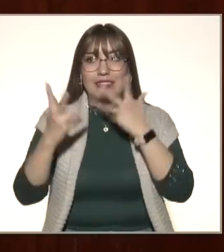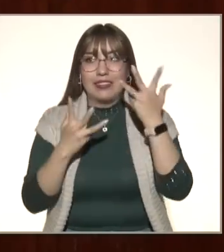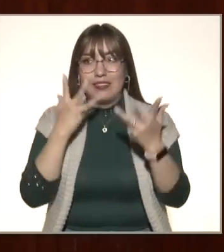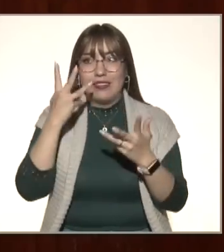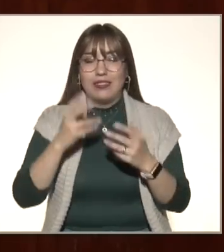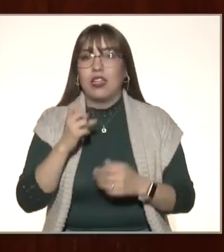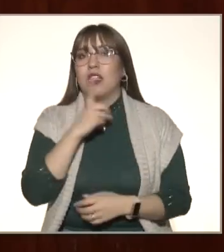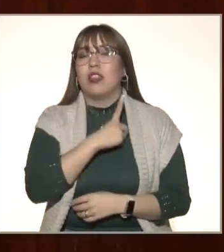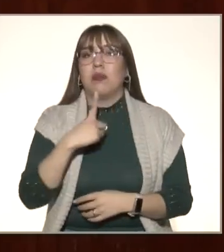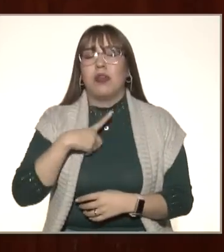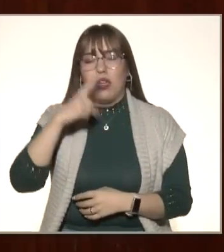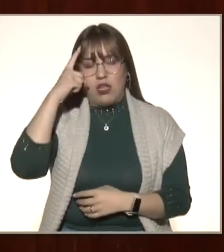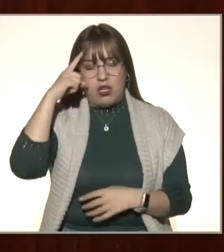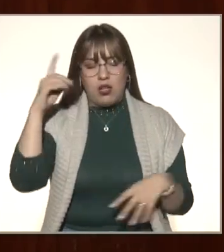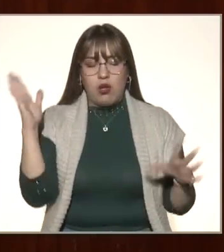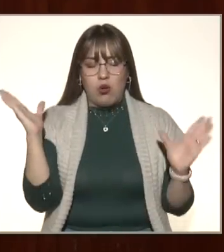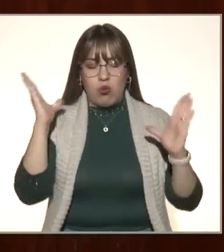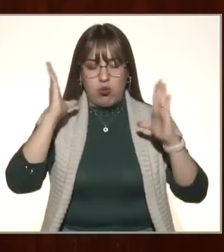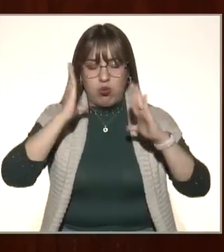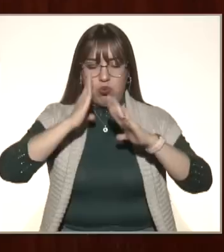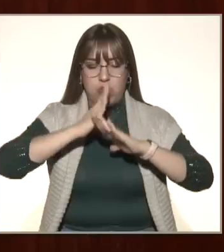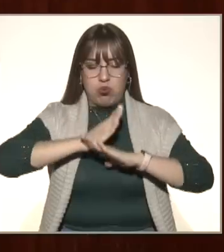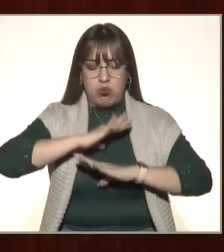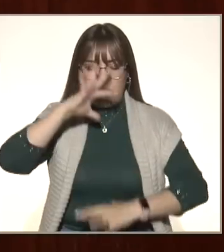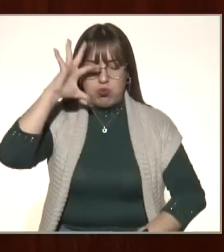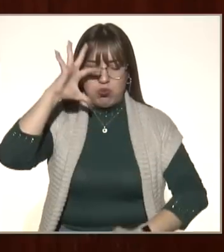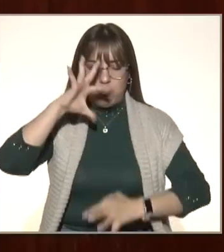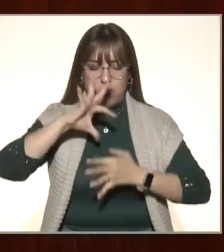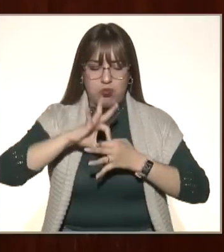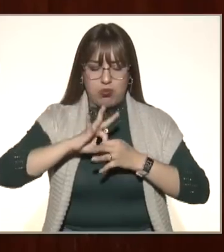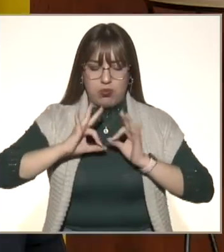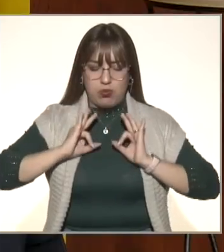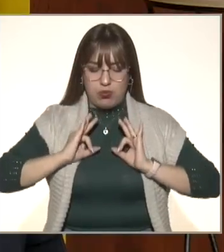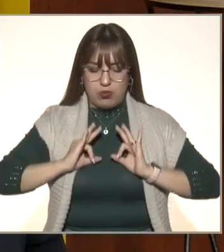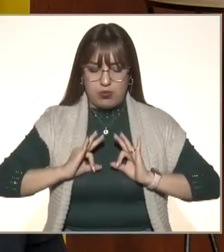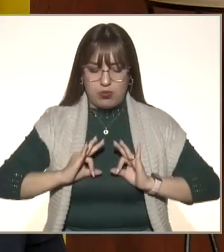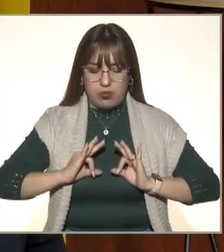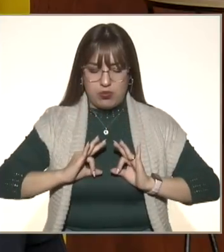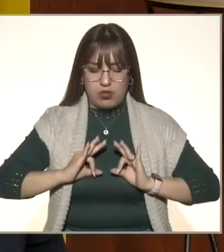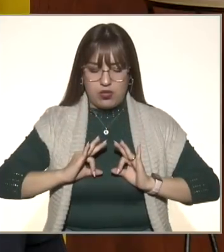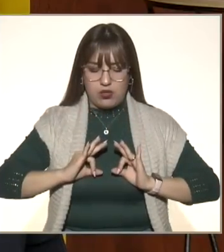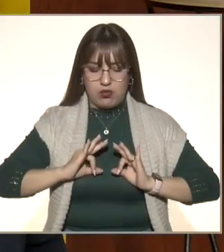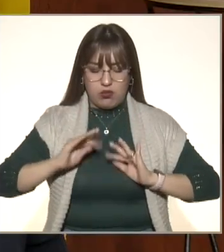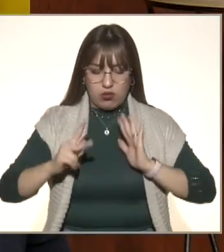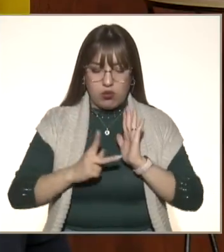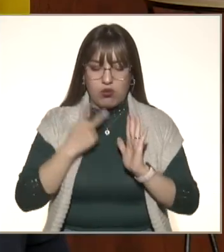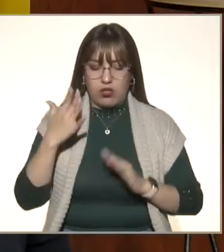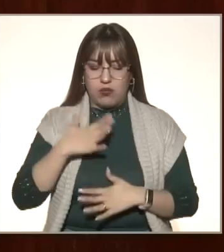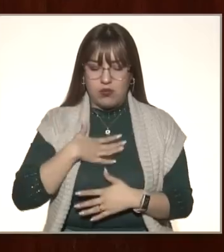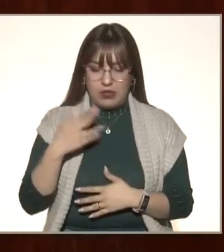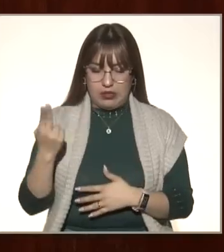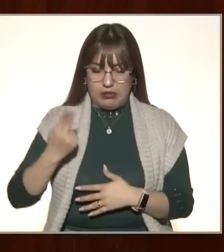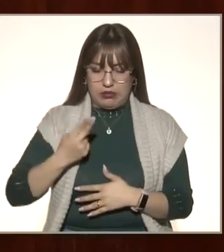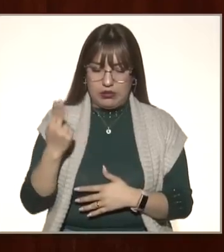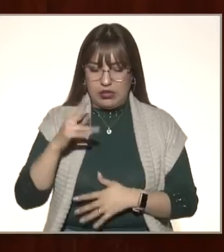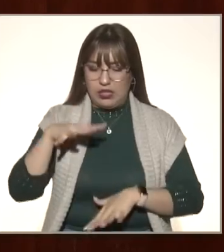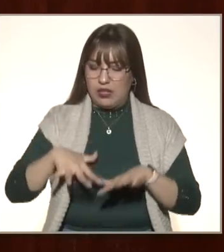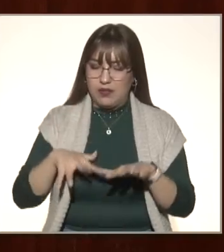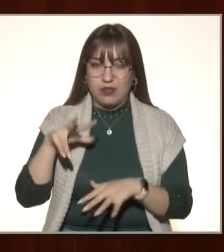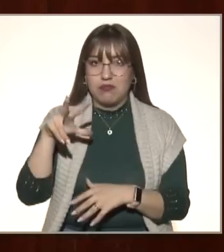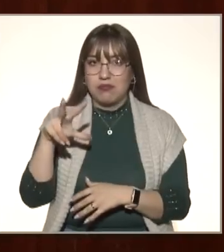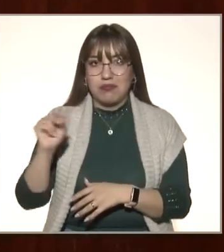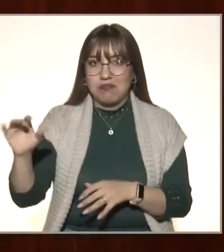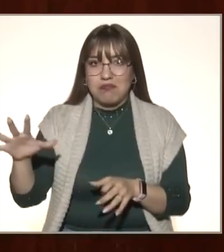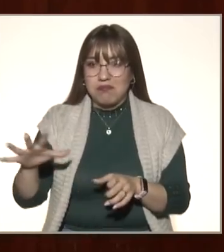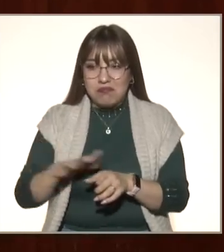un respiro y tratar de conectar, ¿no? Con esa necesidad que en ese momento no está siendo satisfecha,